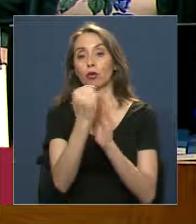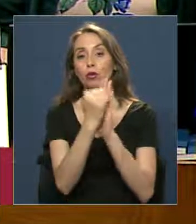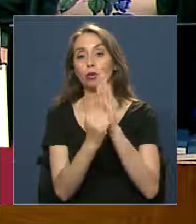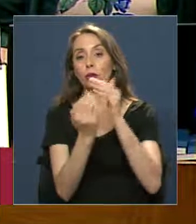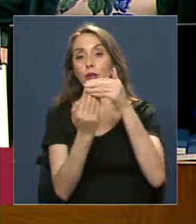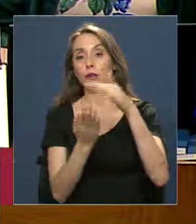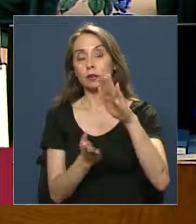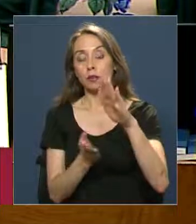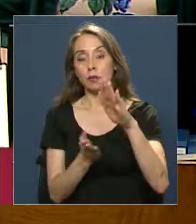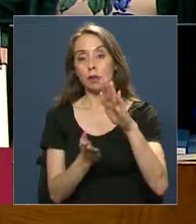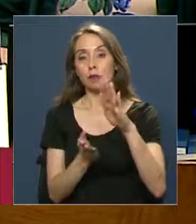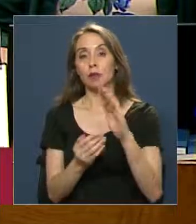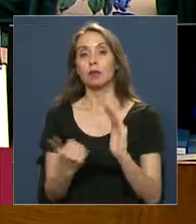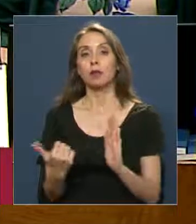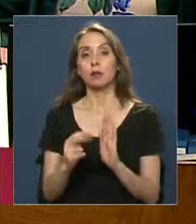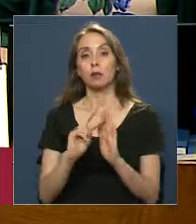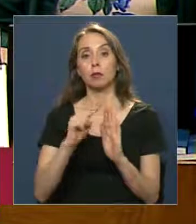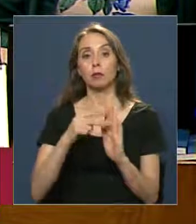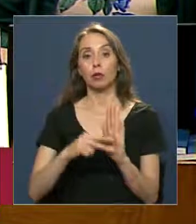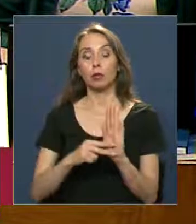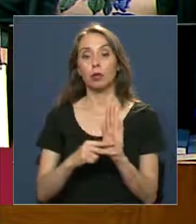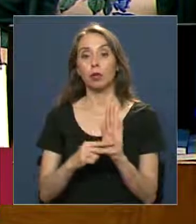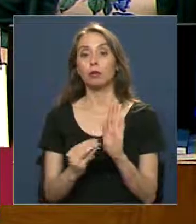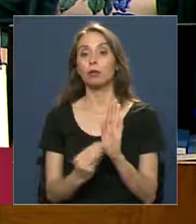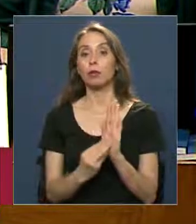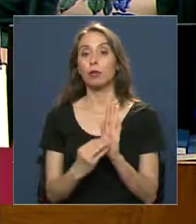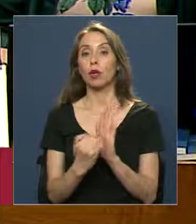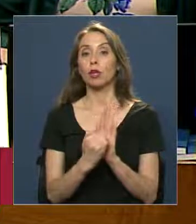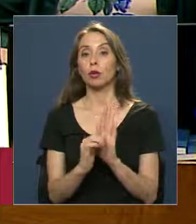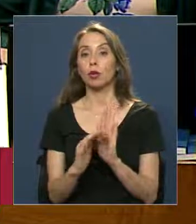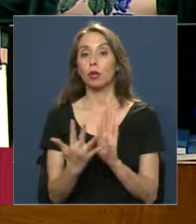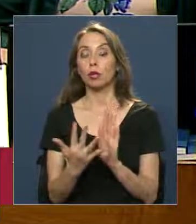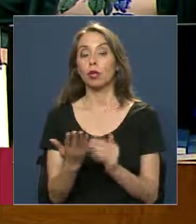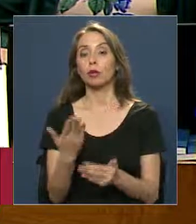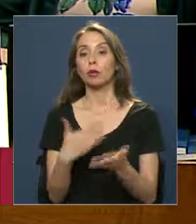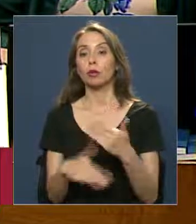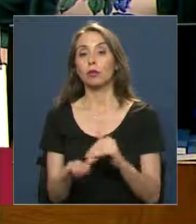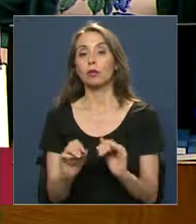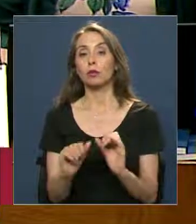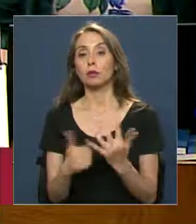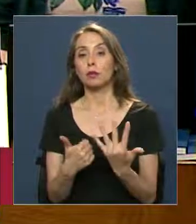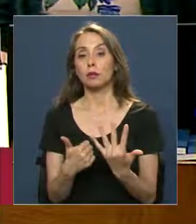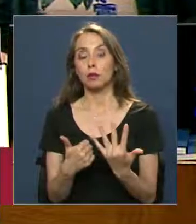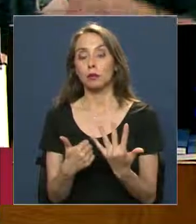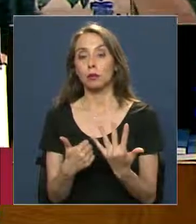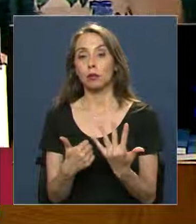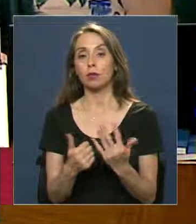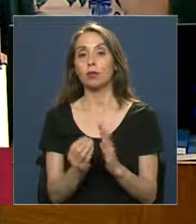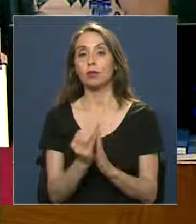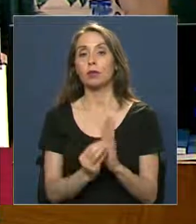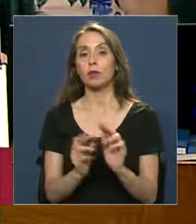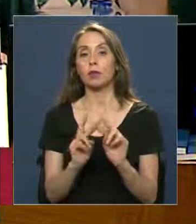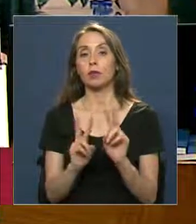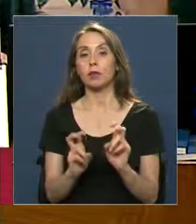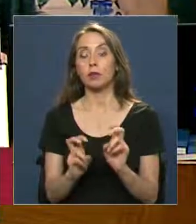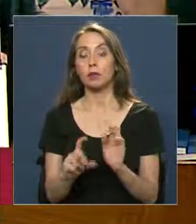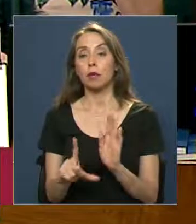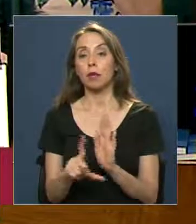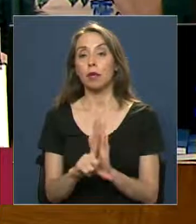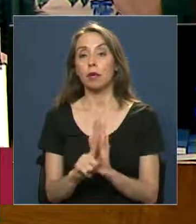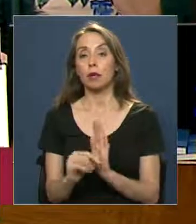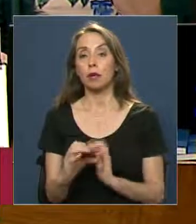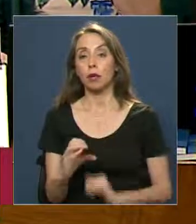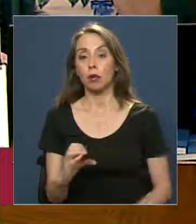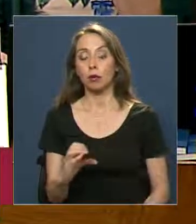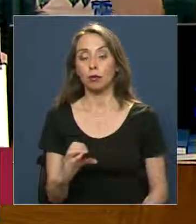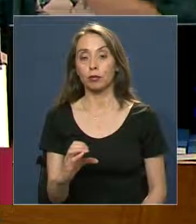solicitadas, y de la enmienda incorporada en el artículo 5, que pasaría a ser 6 por tratar una materia propia de ley